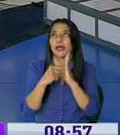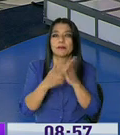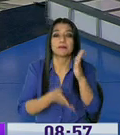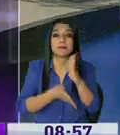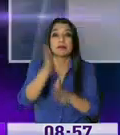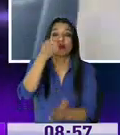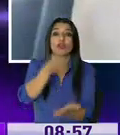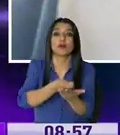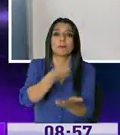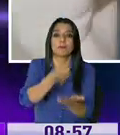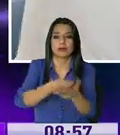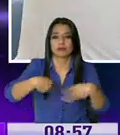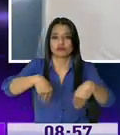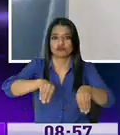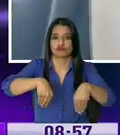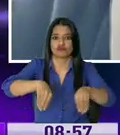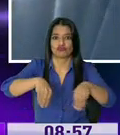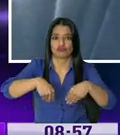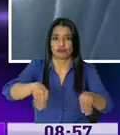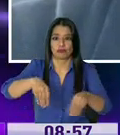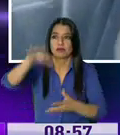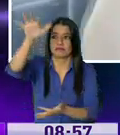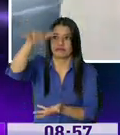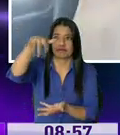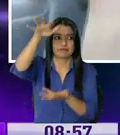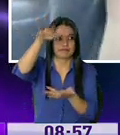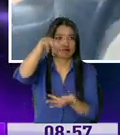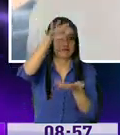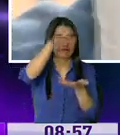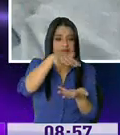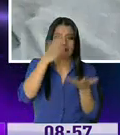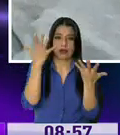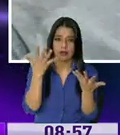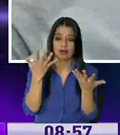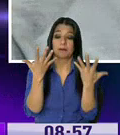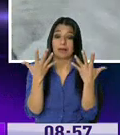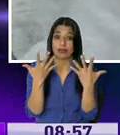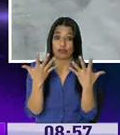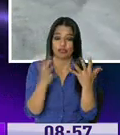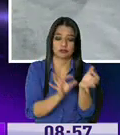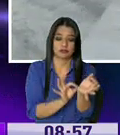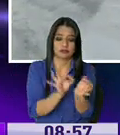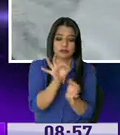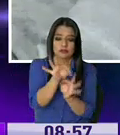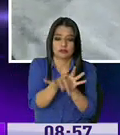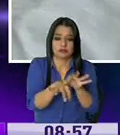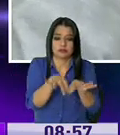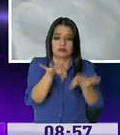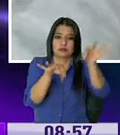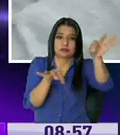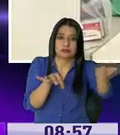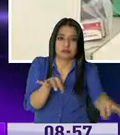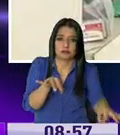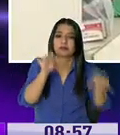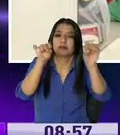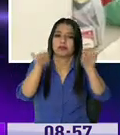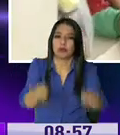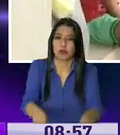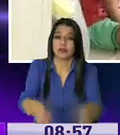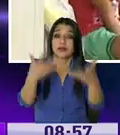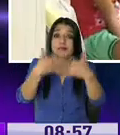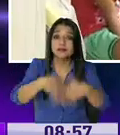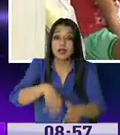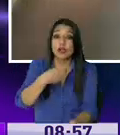a hacer compras en un supermercado, ya. Entonces va a manipular todos los productos, ¿verdad? Ya coge con eso, pero ni al terminar de hacer